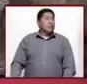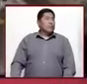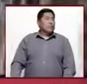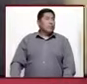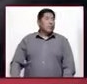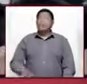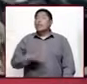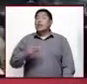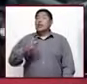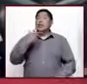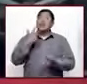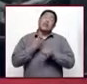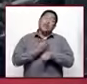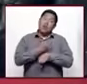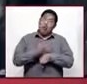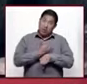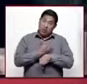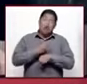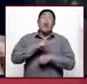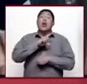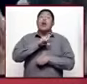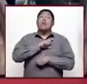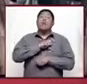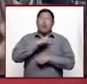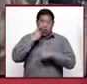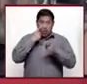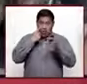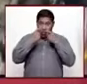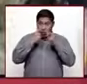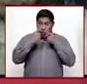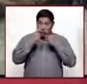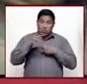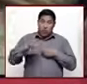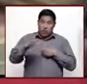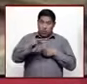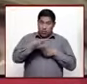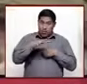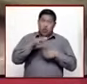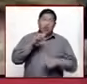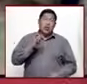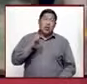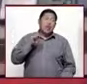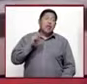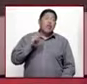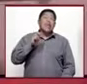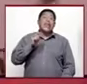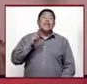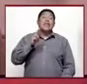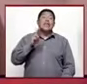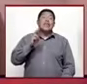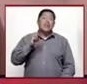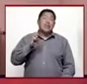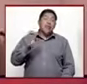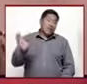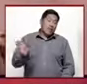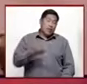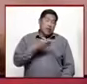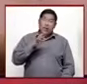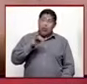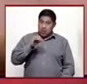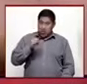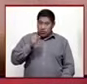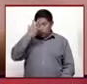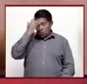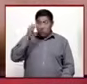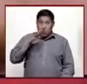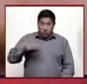Y por más de 3 horas la policía ha operado en este municipio Entre Ríos. Considerada una zona de operaciones por